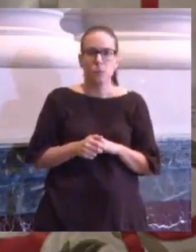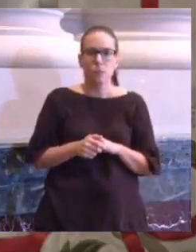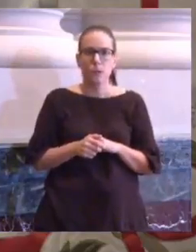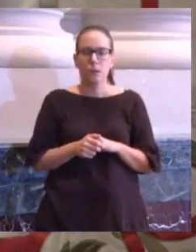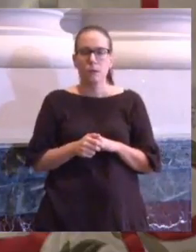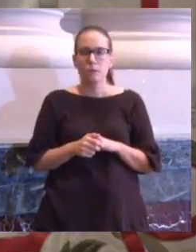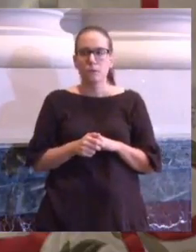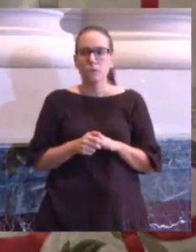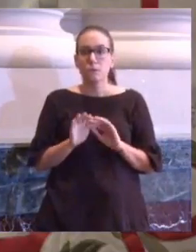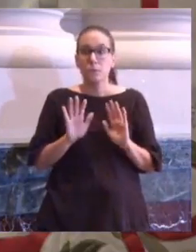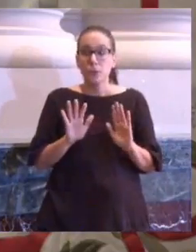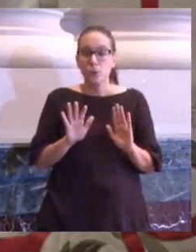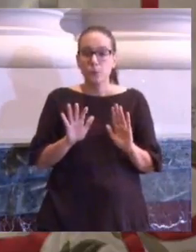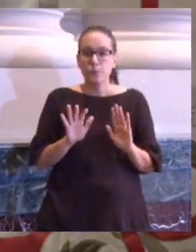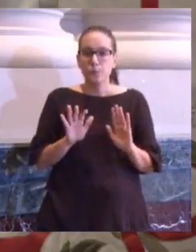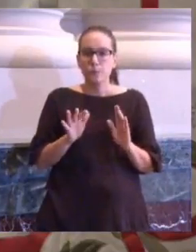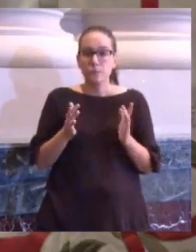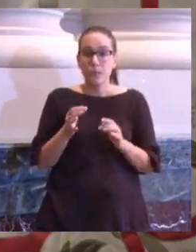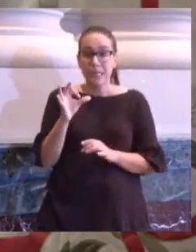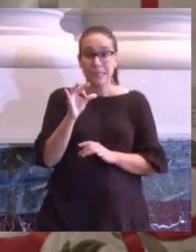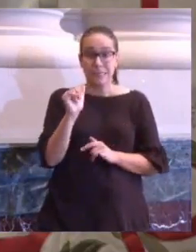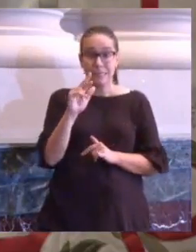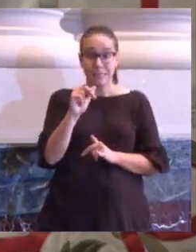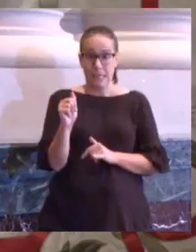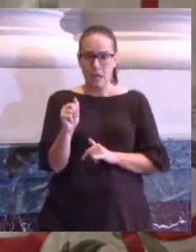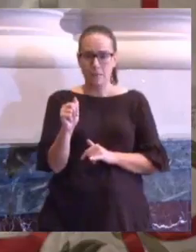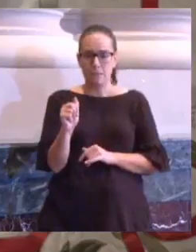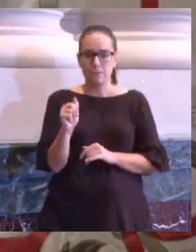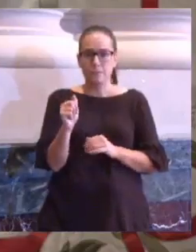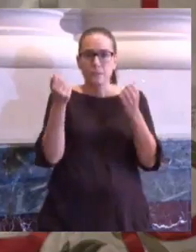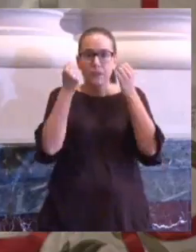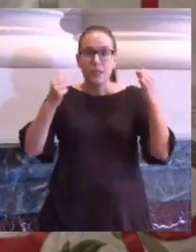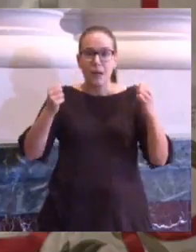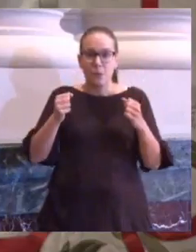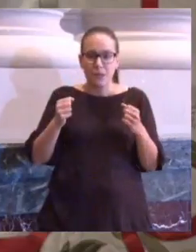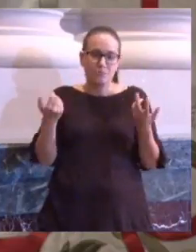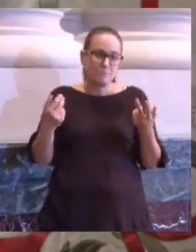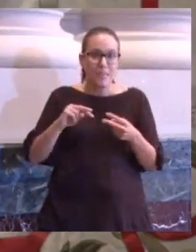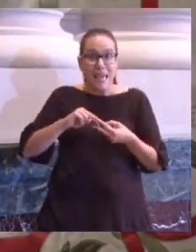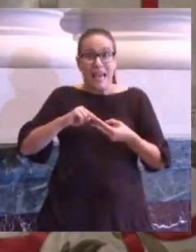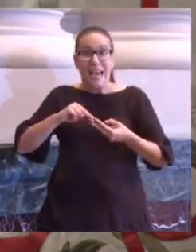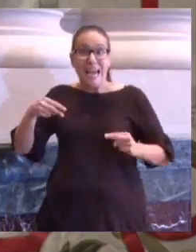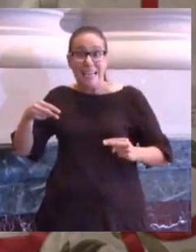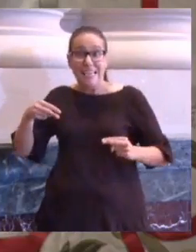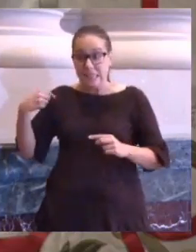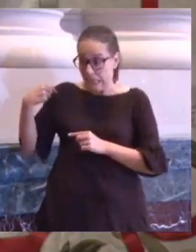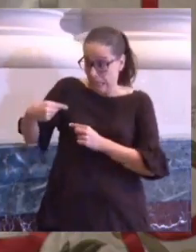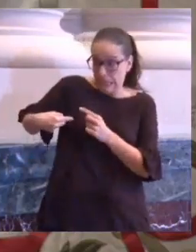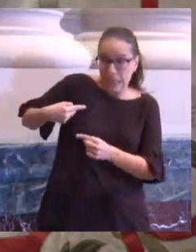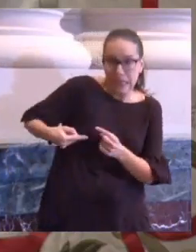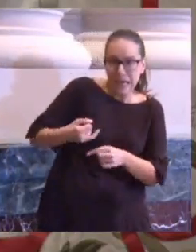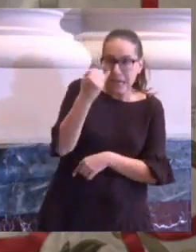Pero en el caso de Sira, aunque la genética no determina las inclinaciones